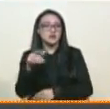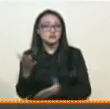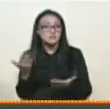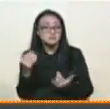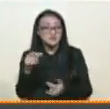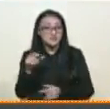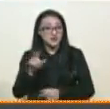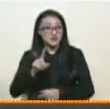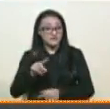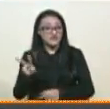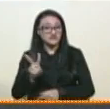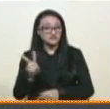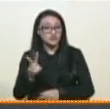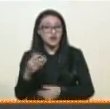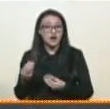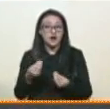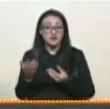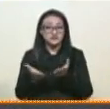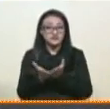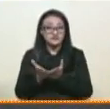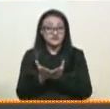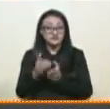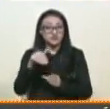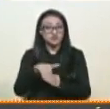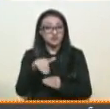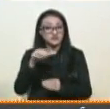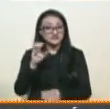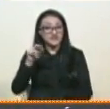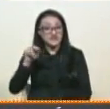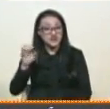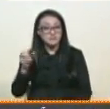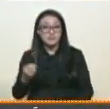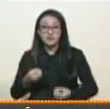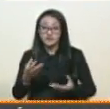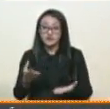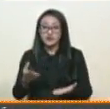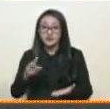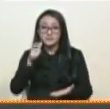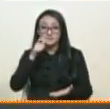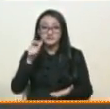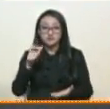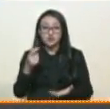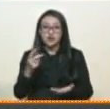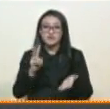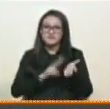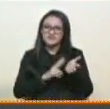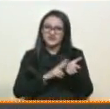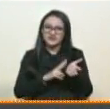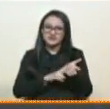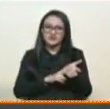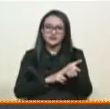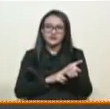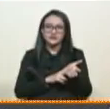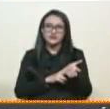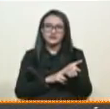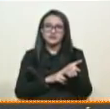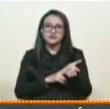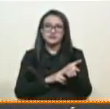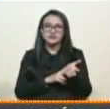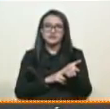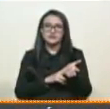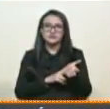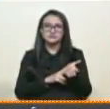para que haga su servicio electoral, para que le dé garantías a la ciudadanía de la transparencia, de toda